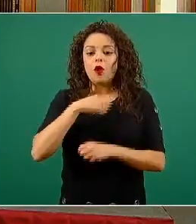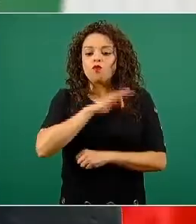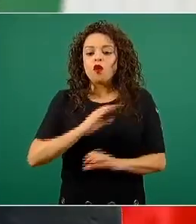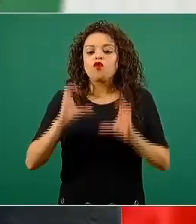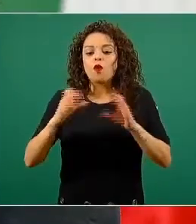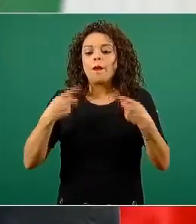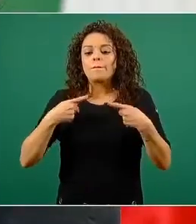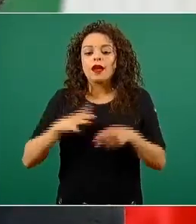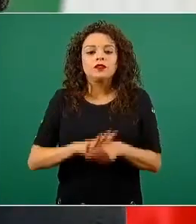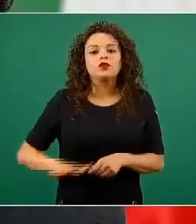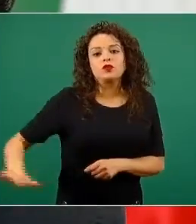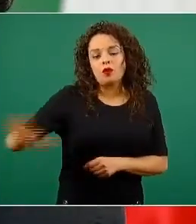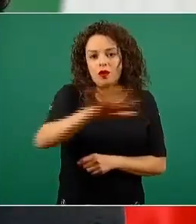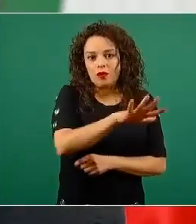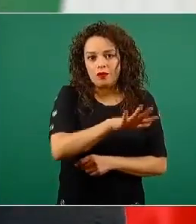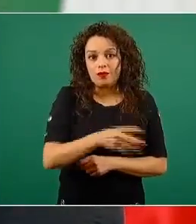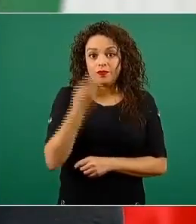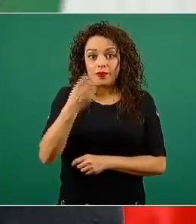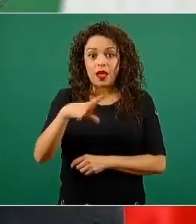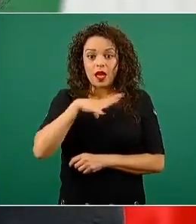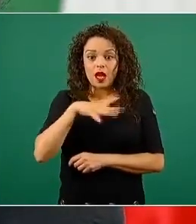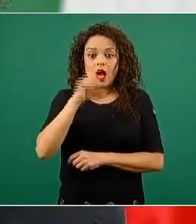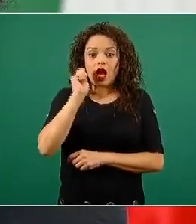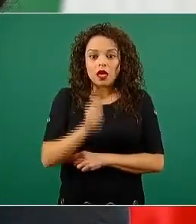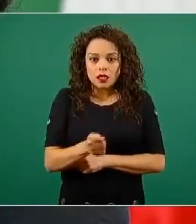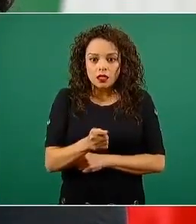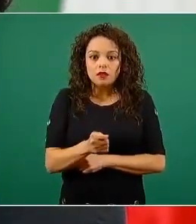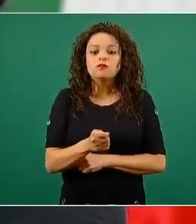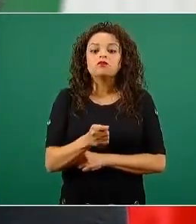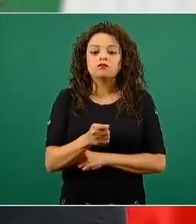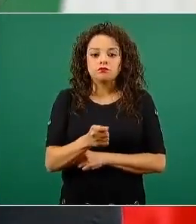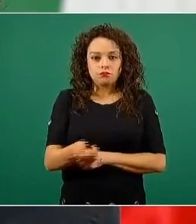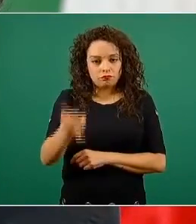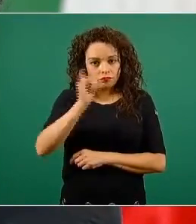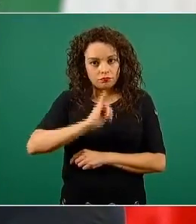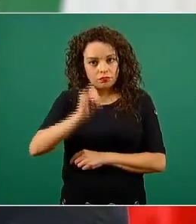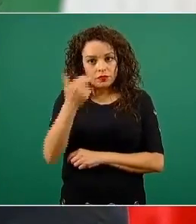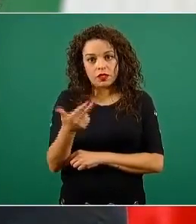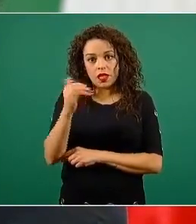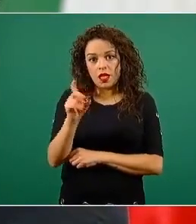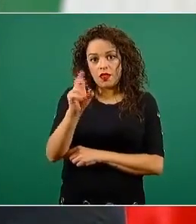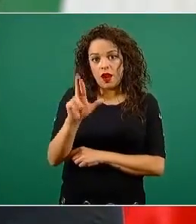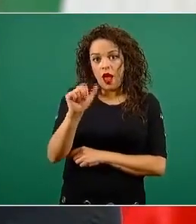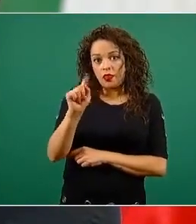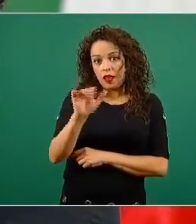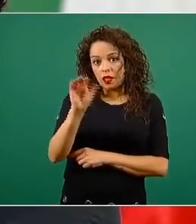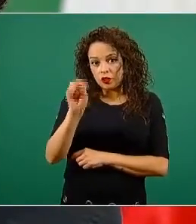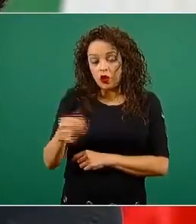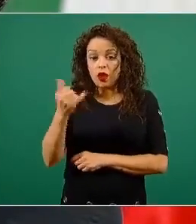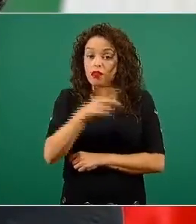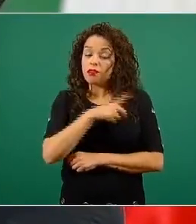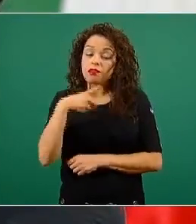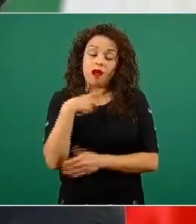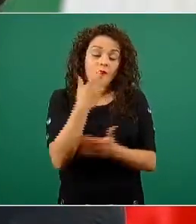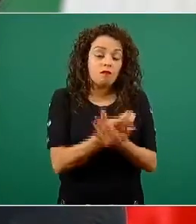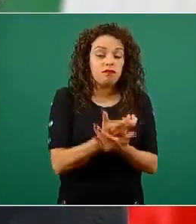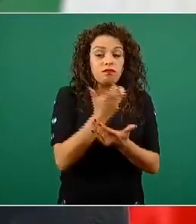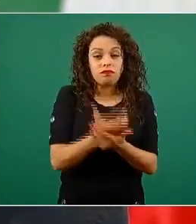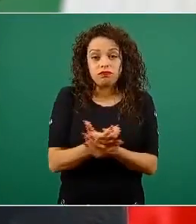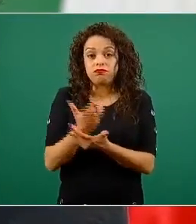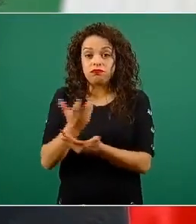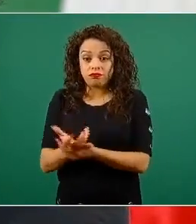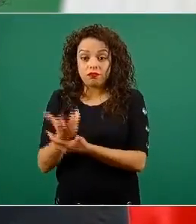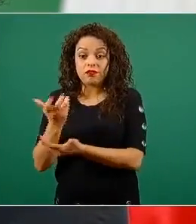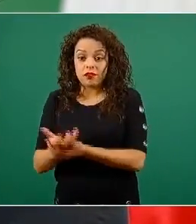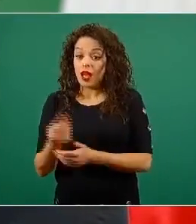Entonces se establecieron políticas sobre hidratación del personal, sobre aspectos de descanso, de establecer estos aspectos de